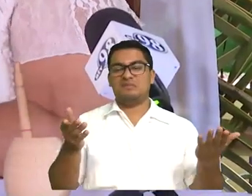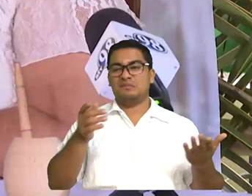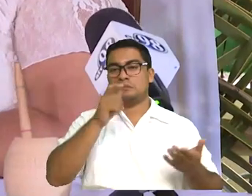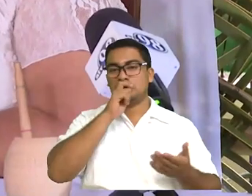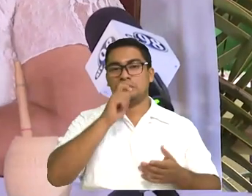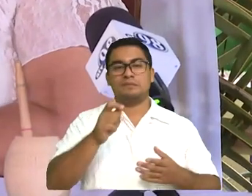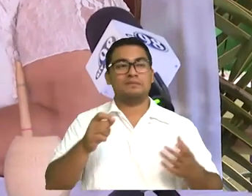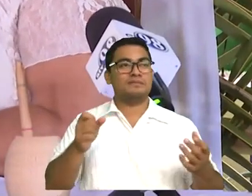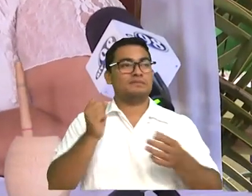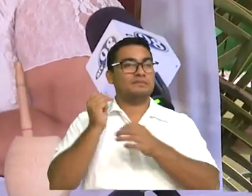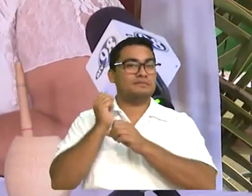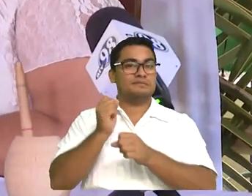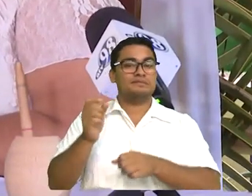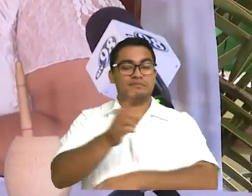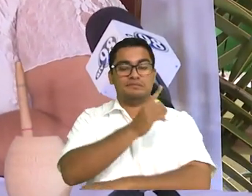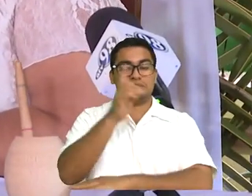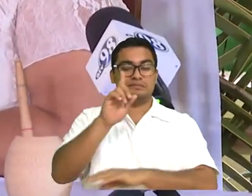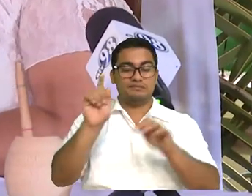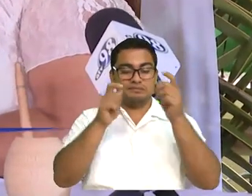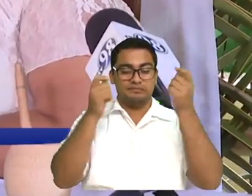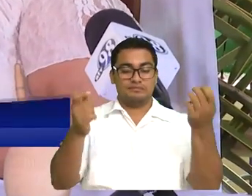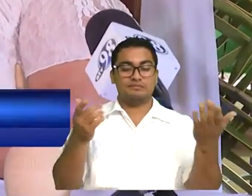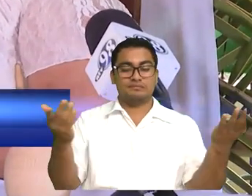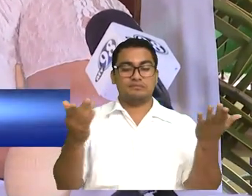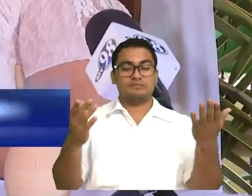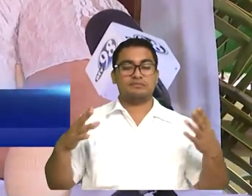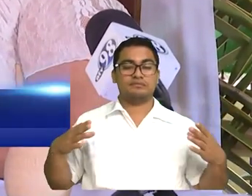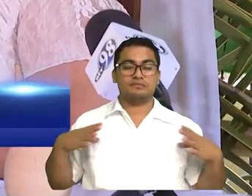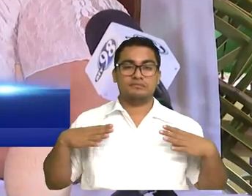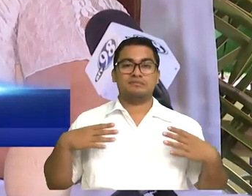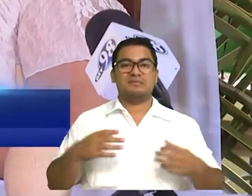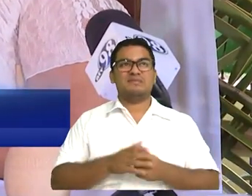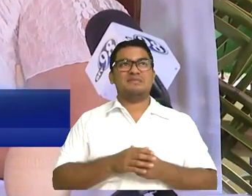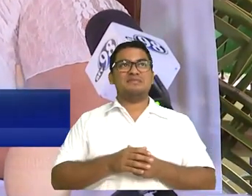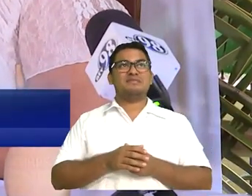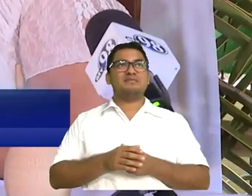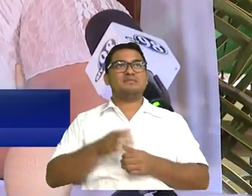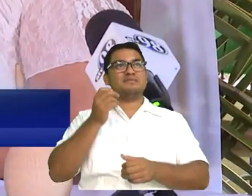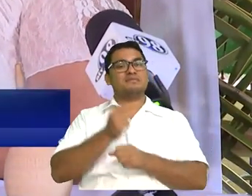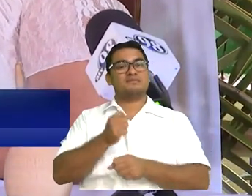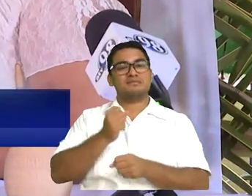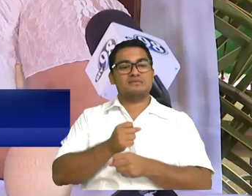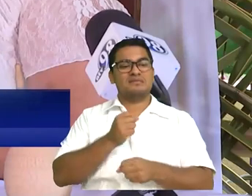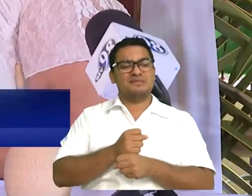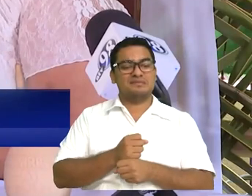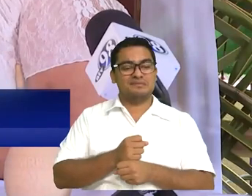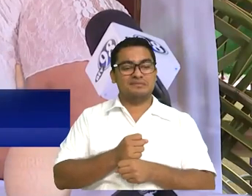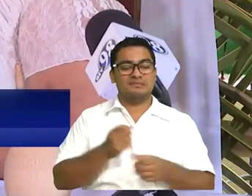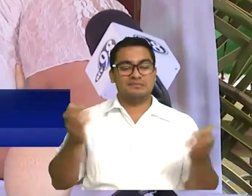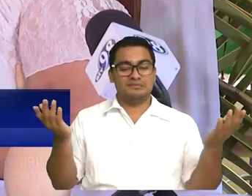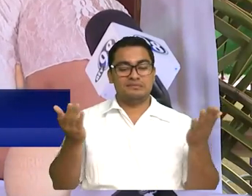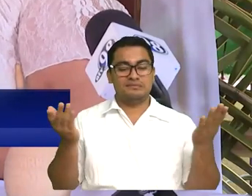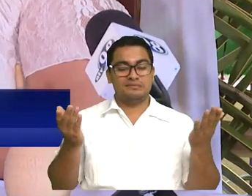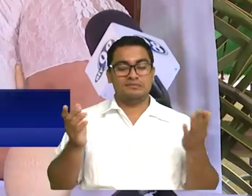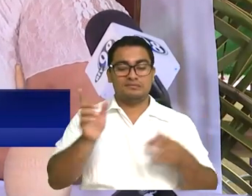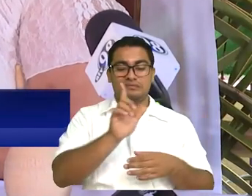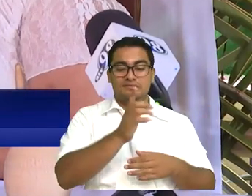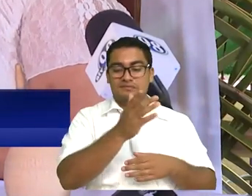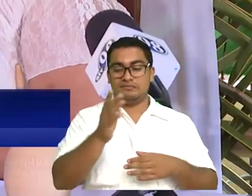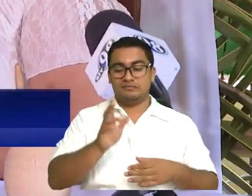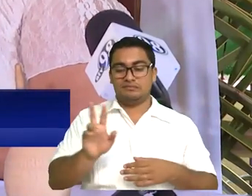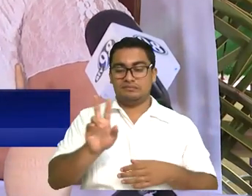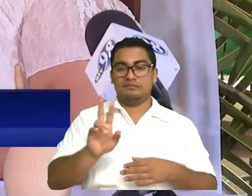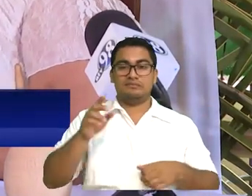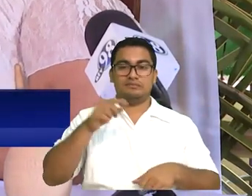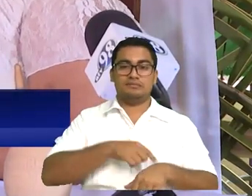Santa, días de fiesta, días de vacaciones, estamos trabajando de lunes a viernes, de